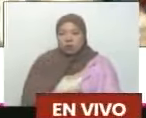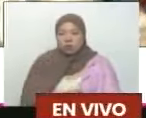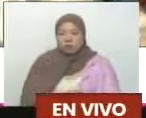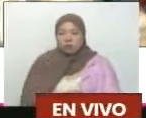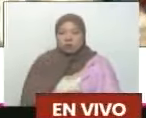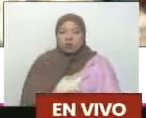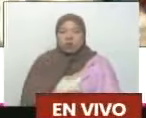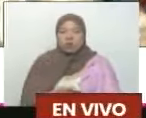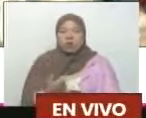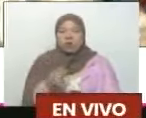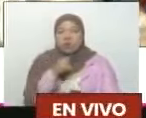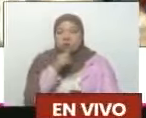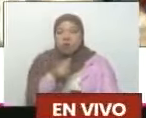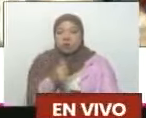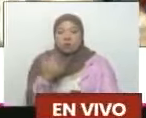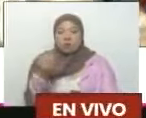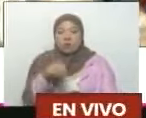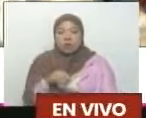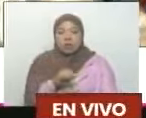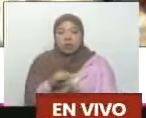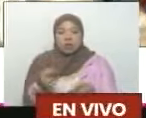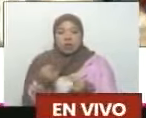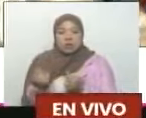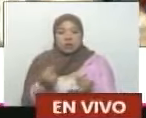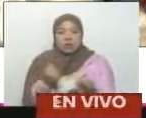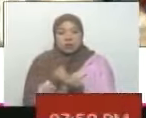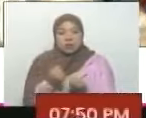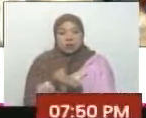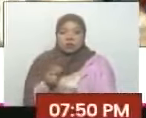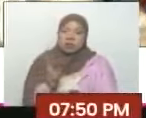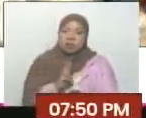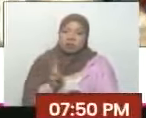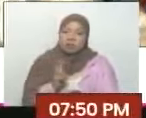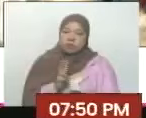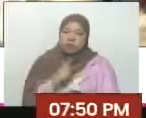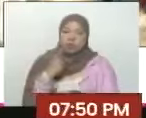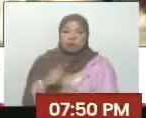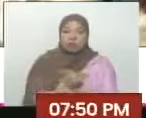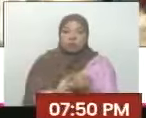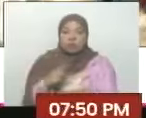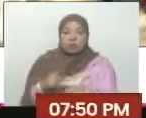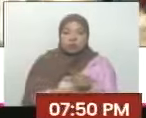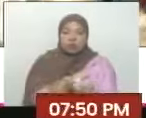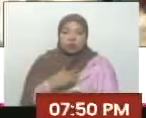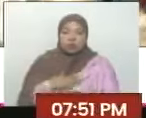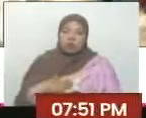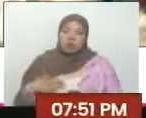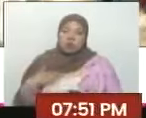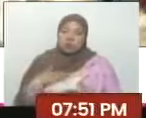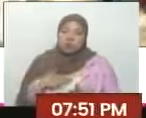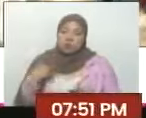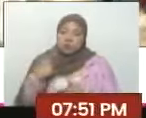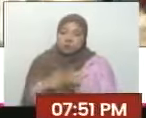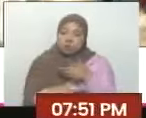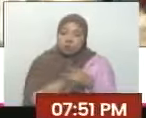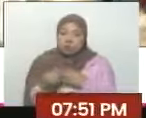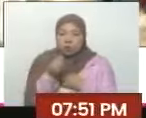de grandes noticias en el crecimiento de la economía real, la economía que produce bienes, servicios, productos,